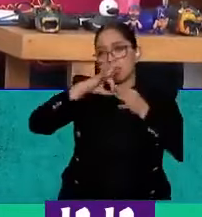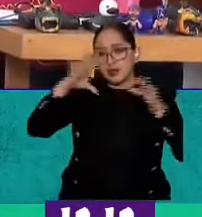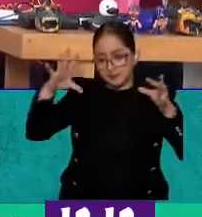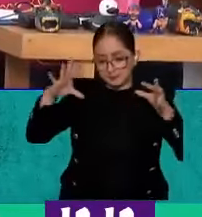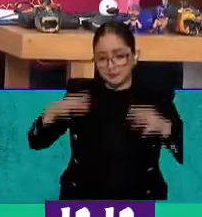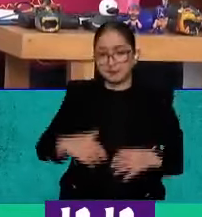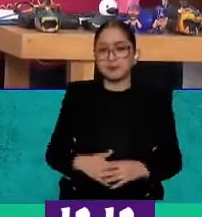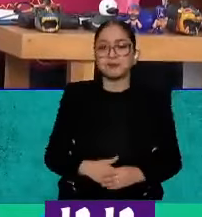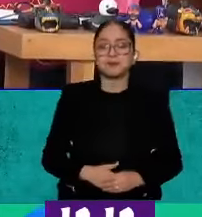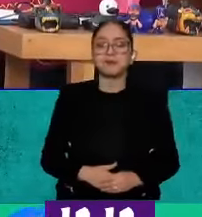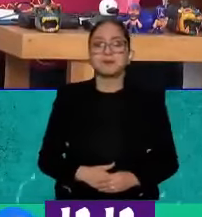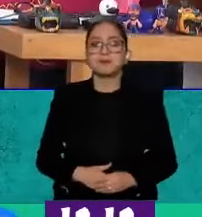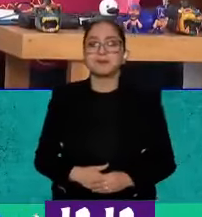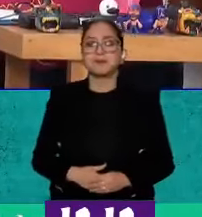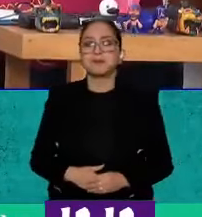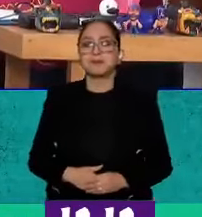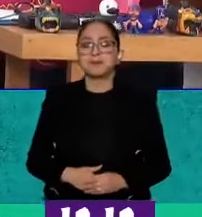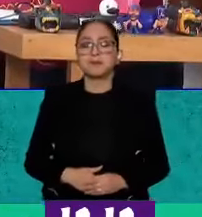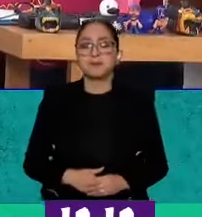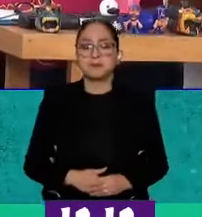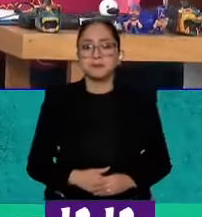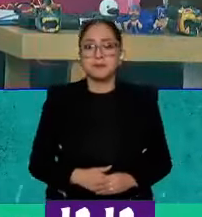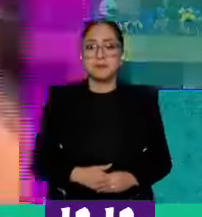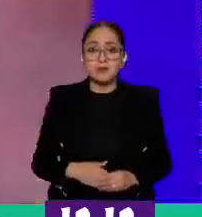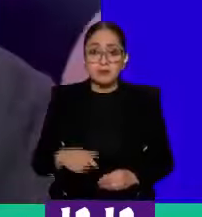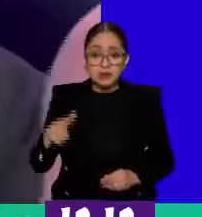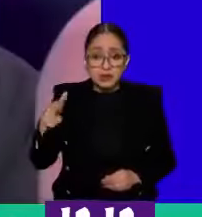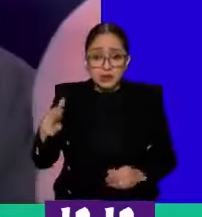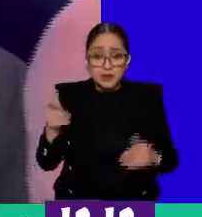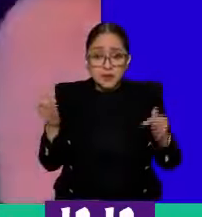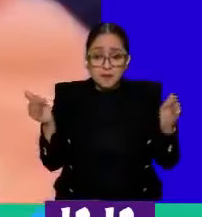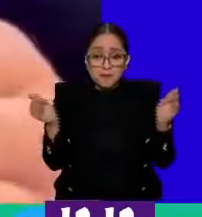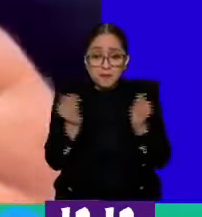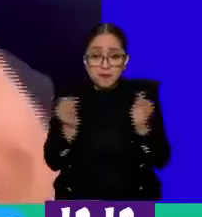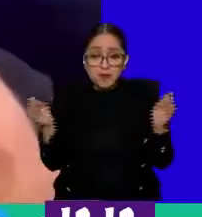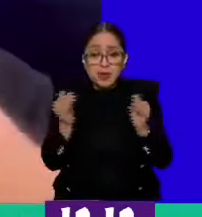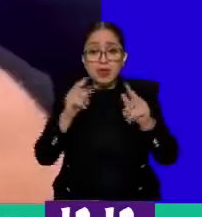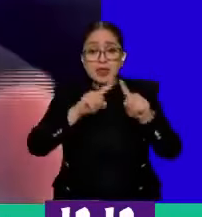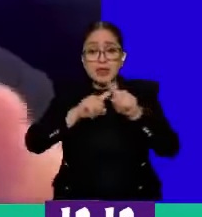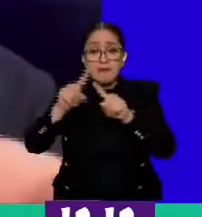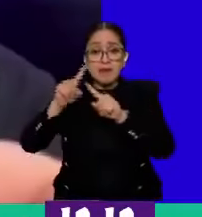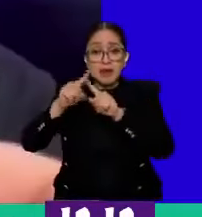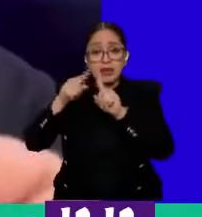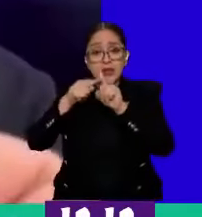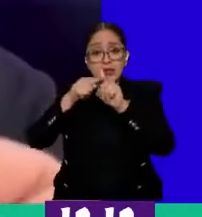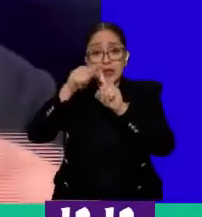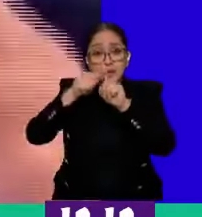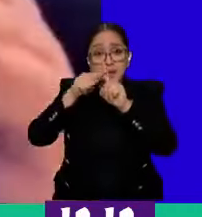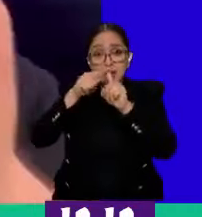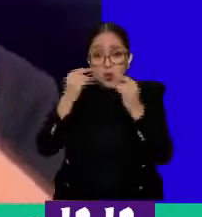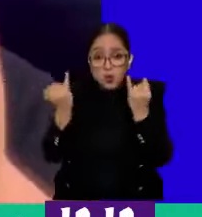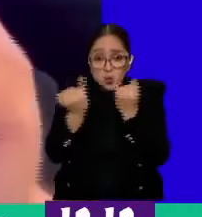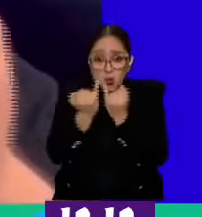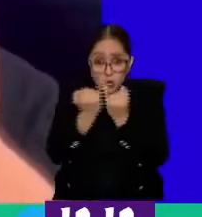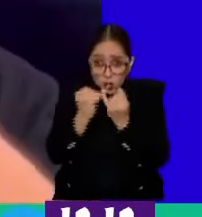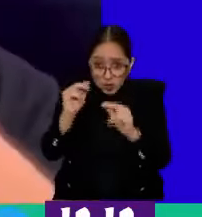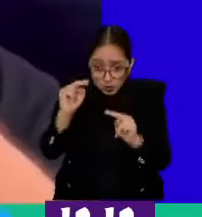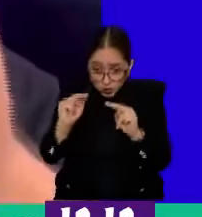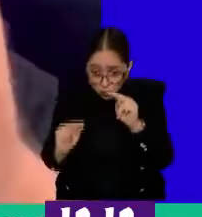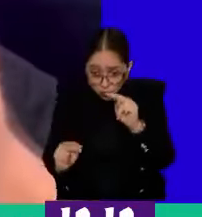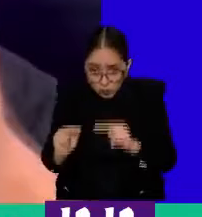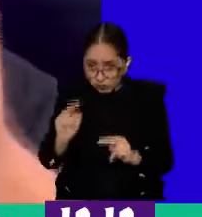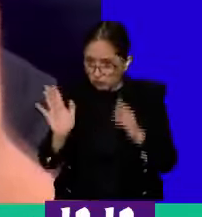que los tetris y todo eso, no saturen el refri, porque luego la distribución de la temperatura no es igual y tenemos problemas. Porque acuérdense